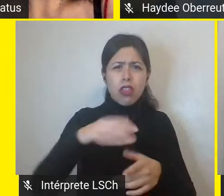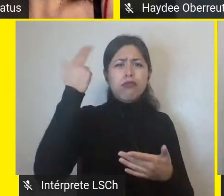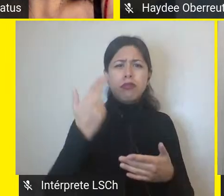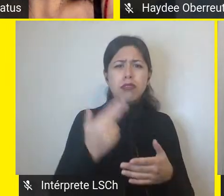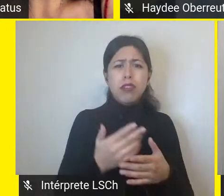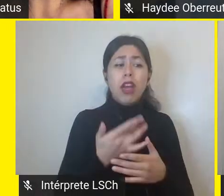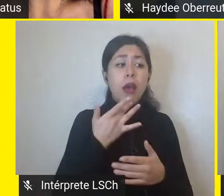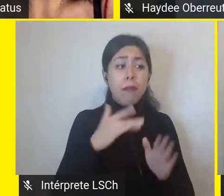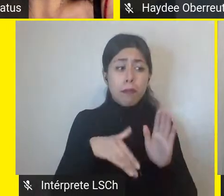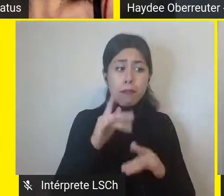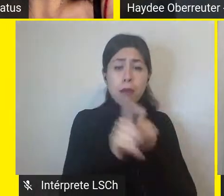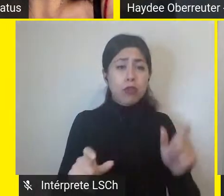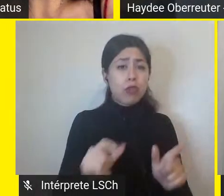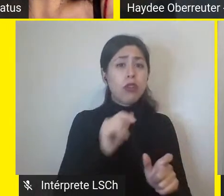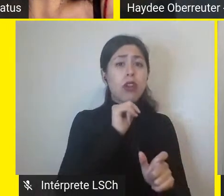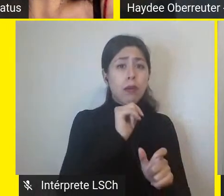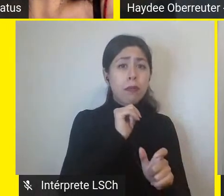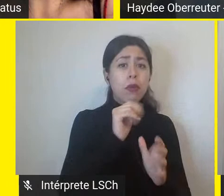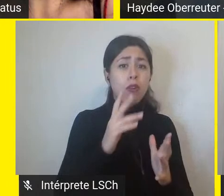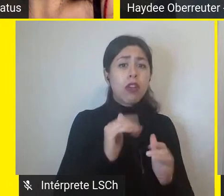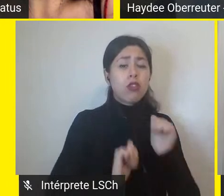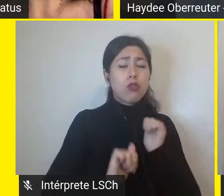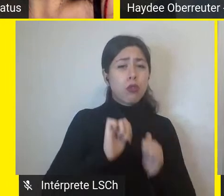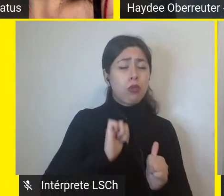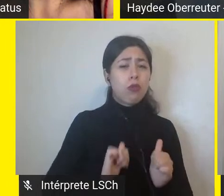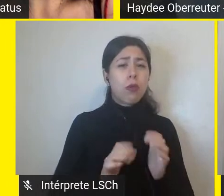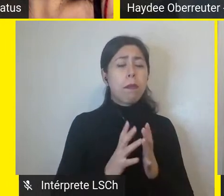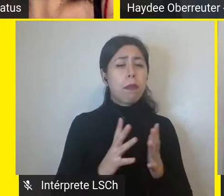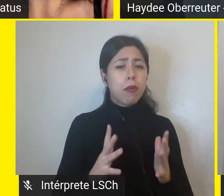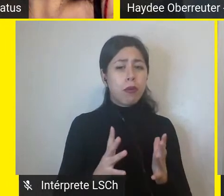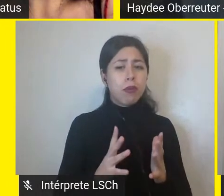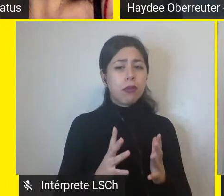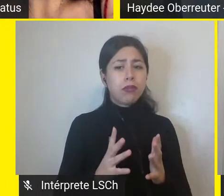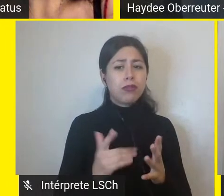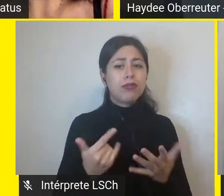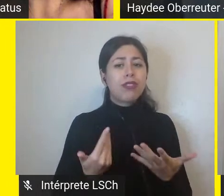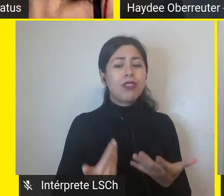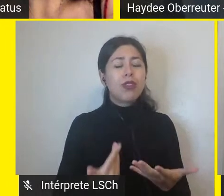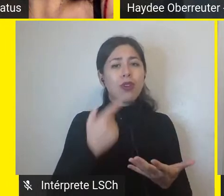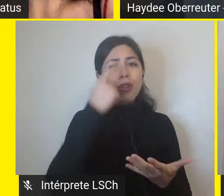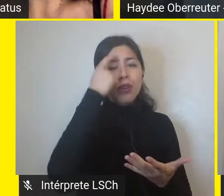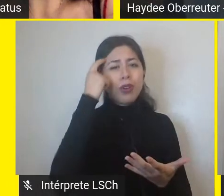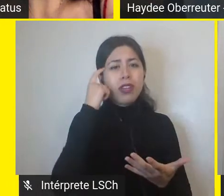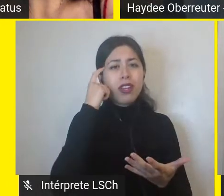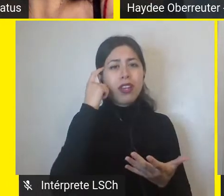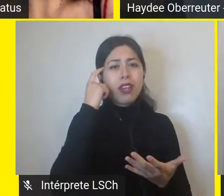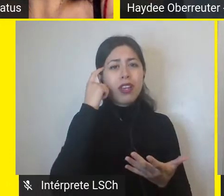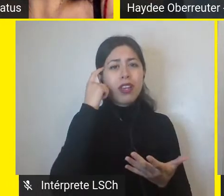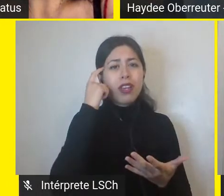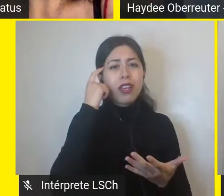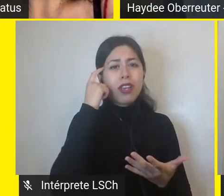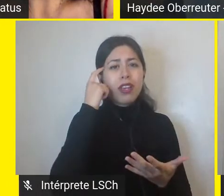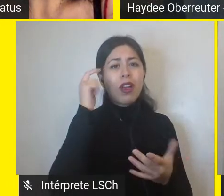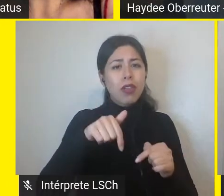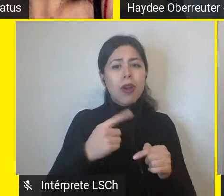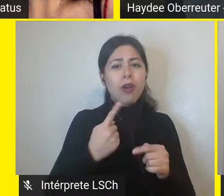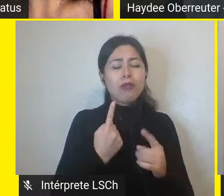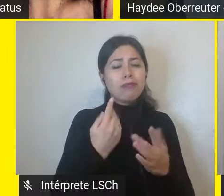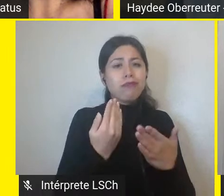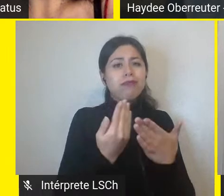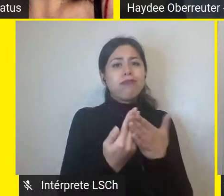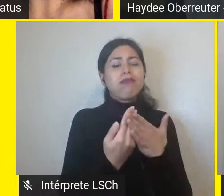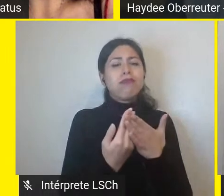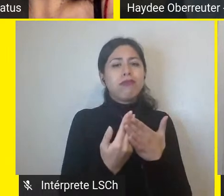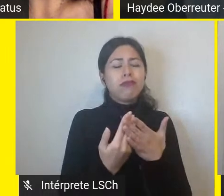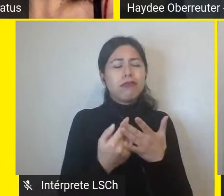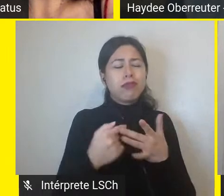¿no? Entonces, creo que uno hoy día está frente a esta posibilidad de la vuelta tuerca, de